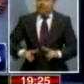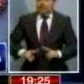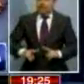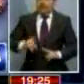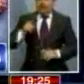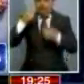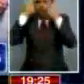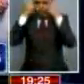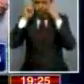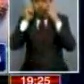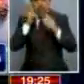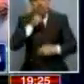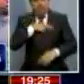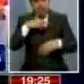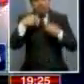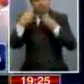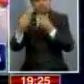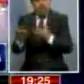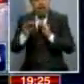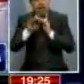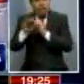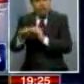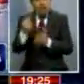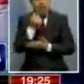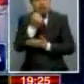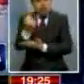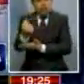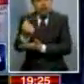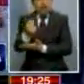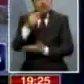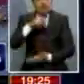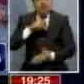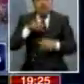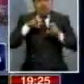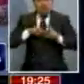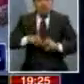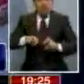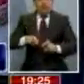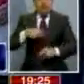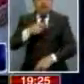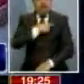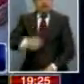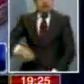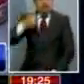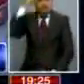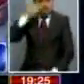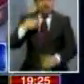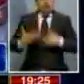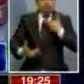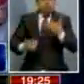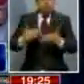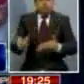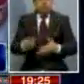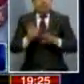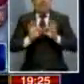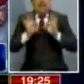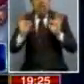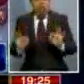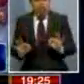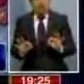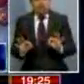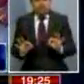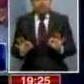esfuerzo, un país donde vamos a dar las posibilidades, como lo ha venido haciendo el presidente Piñera en materia de